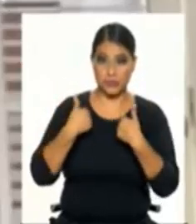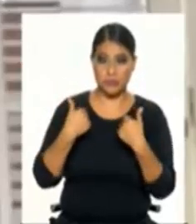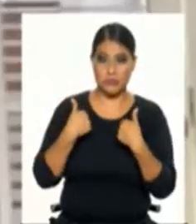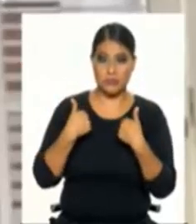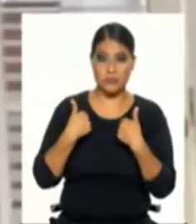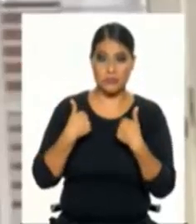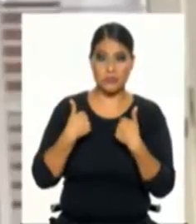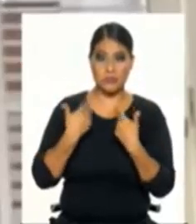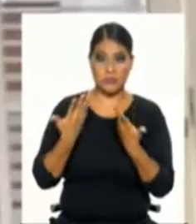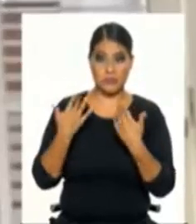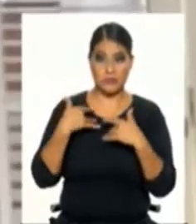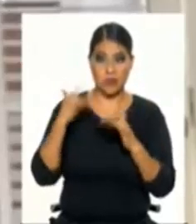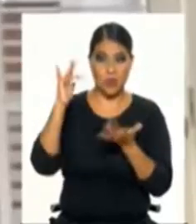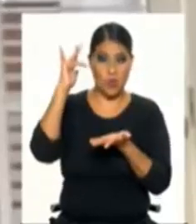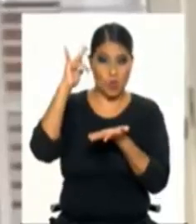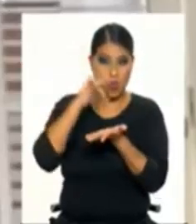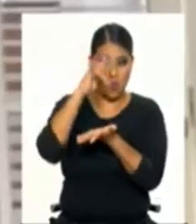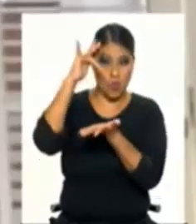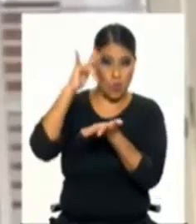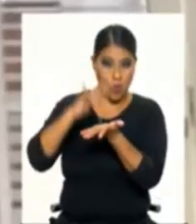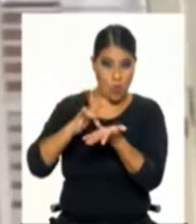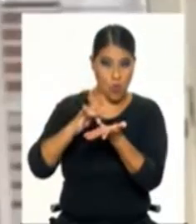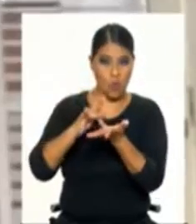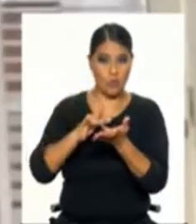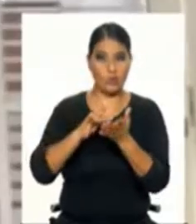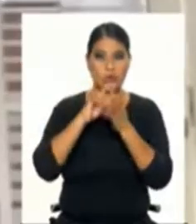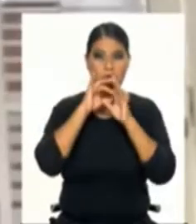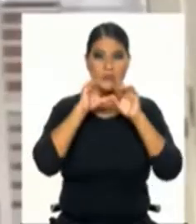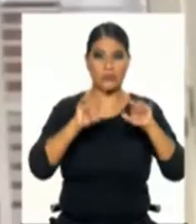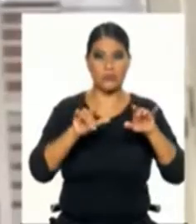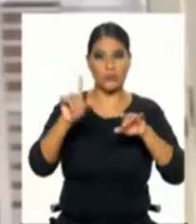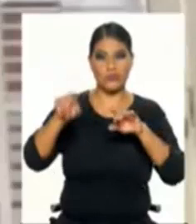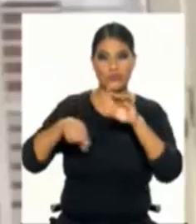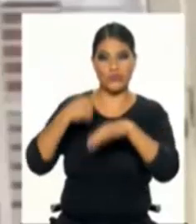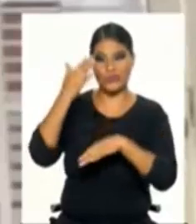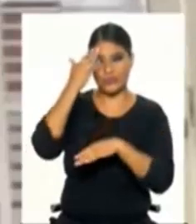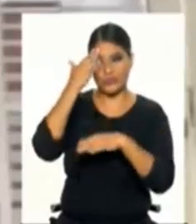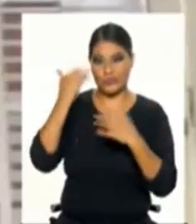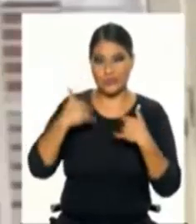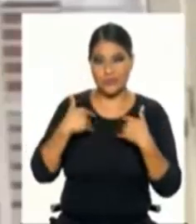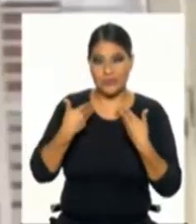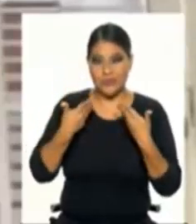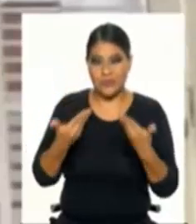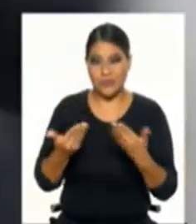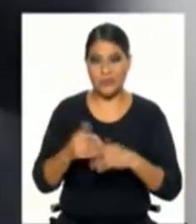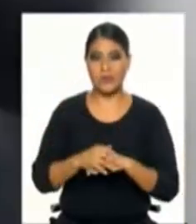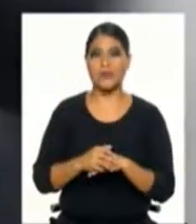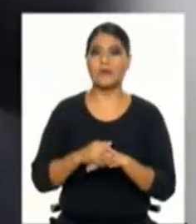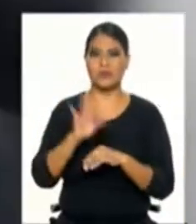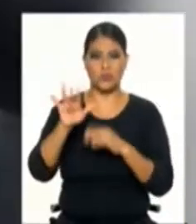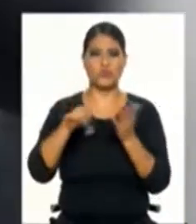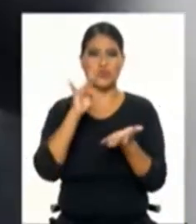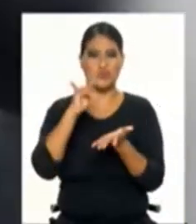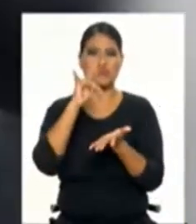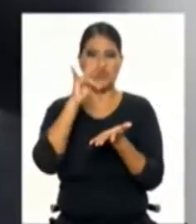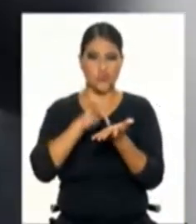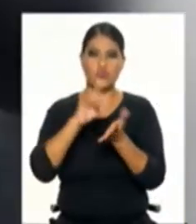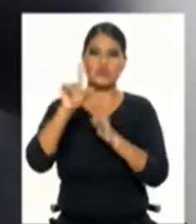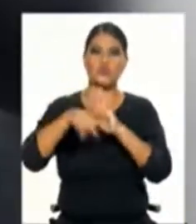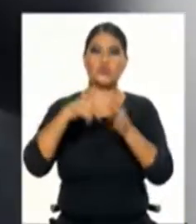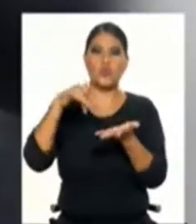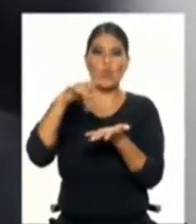que conectarme en horario de oficina, no sé si estaré disponible. Conectarse, no señora, enviar